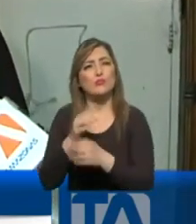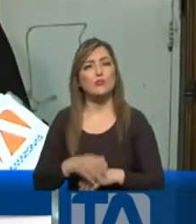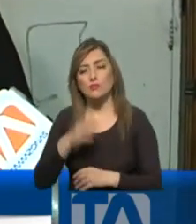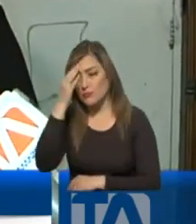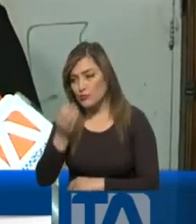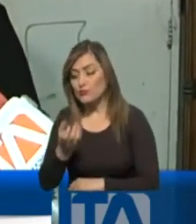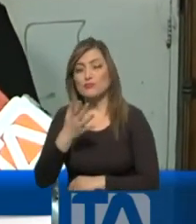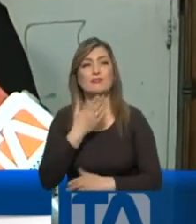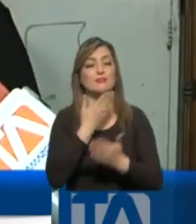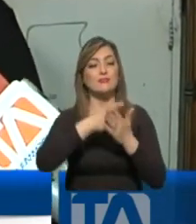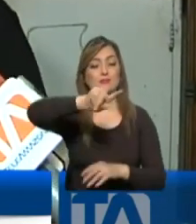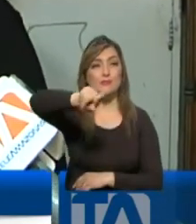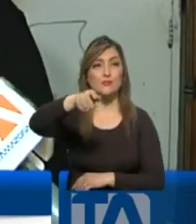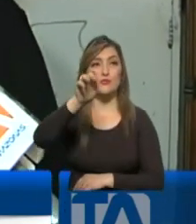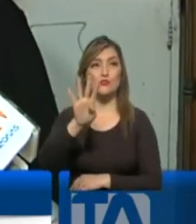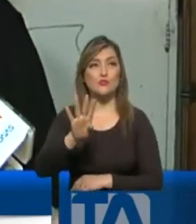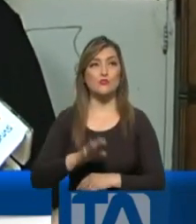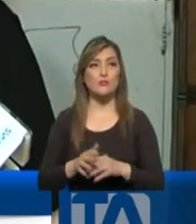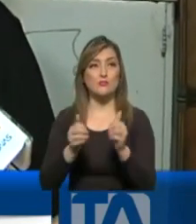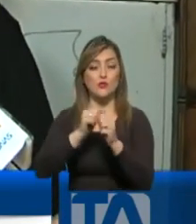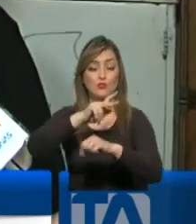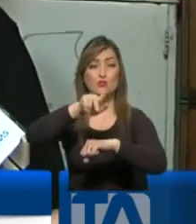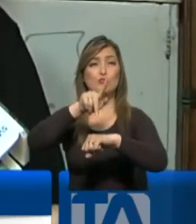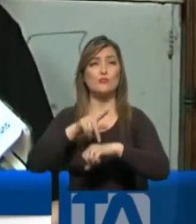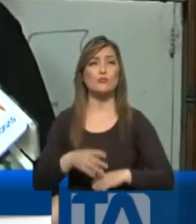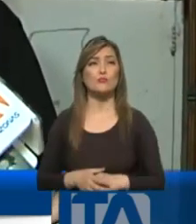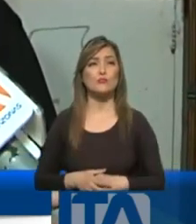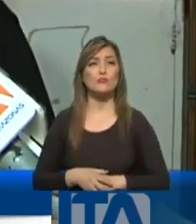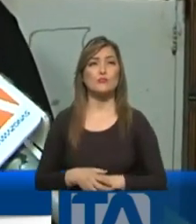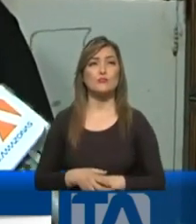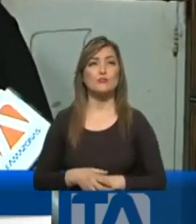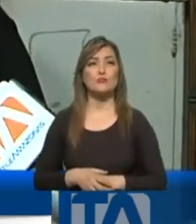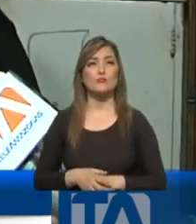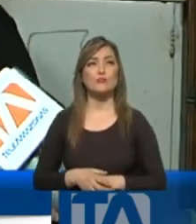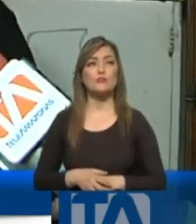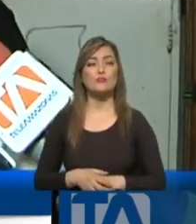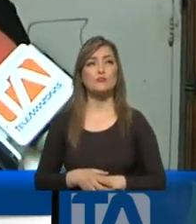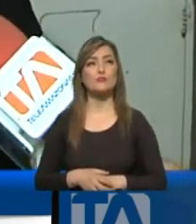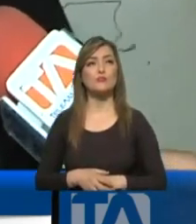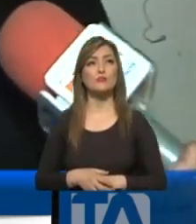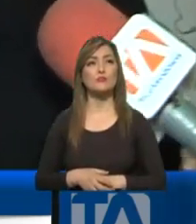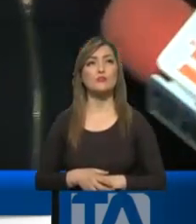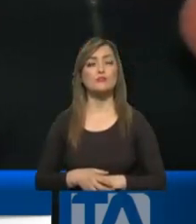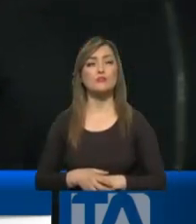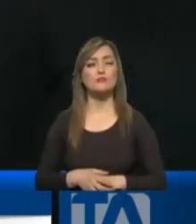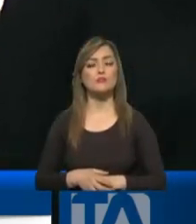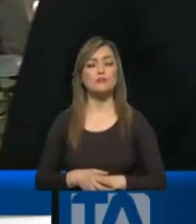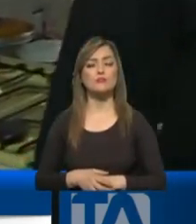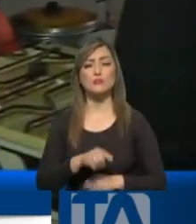Buenos días, gracias a Tele Amazonas y a su equipo de profesionales. Pues esta iniciativa nació al conocer